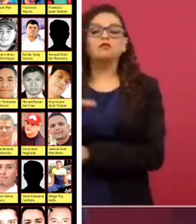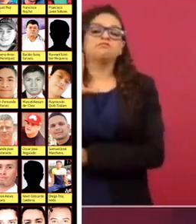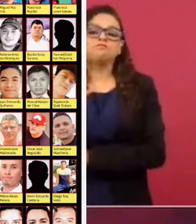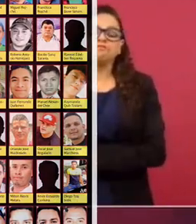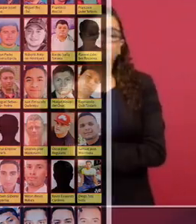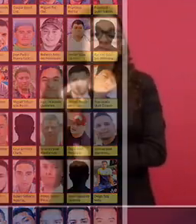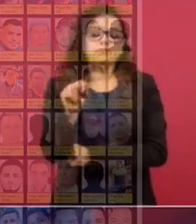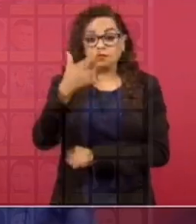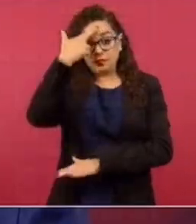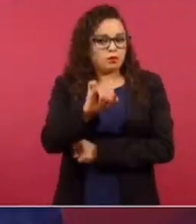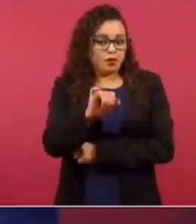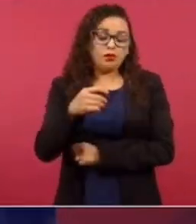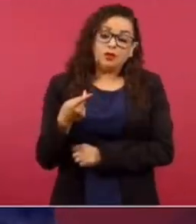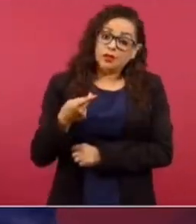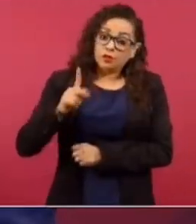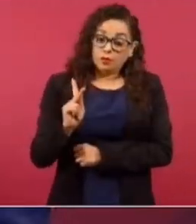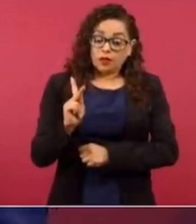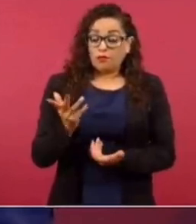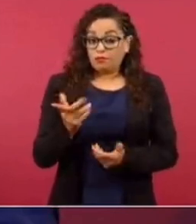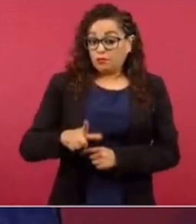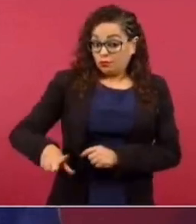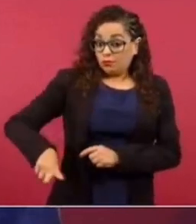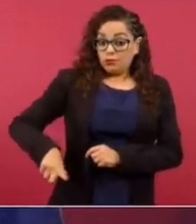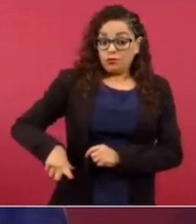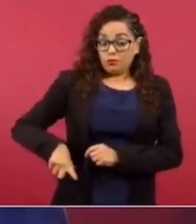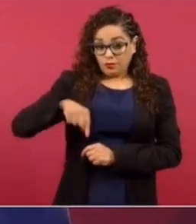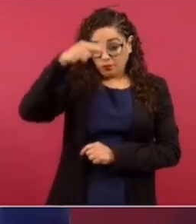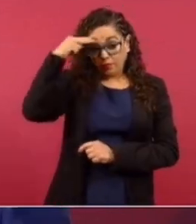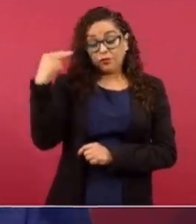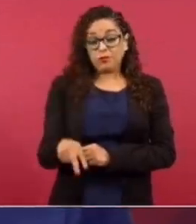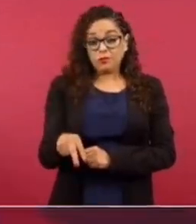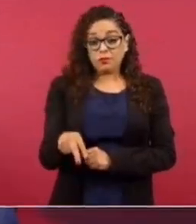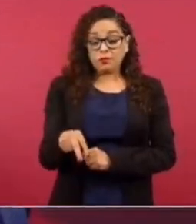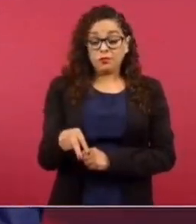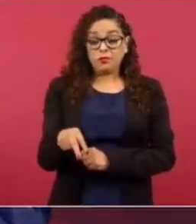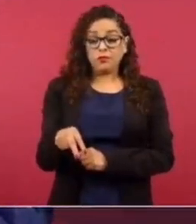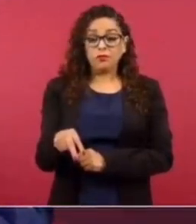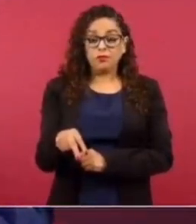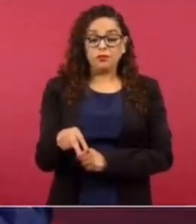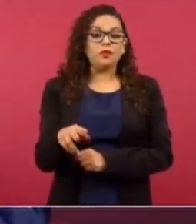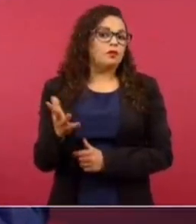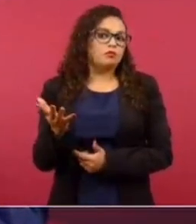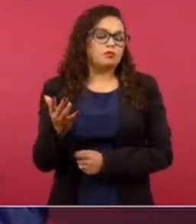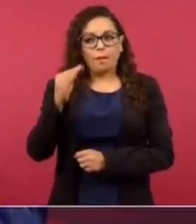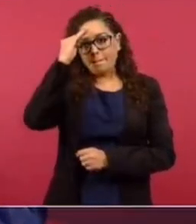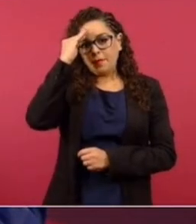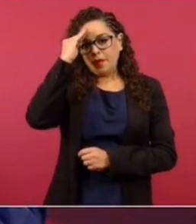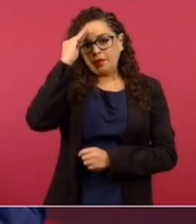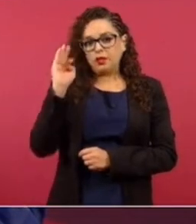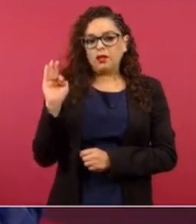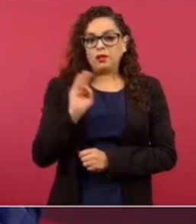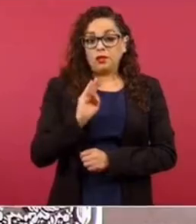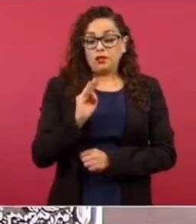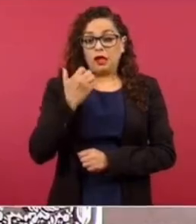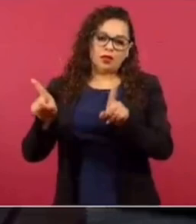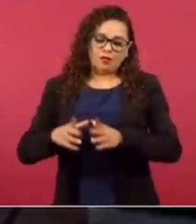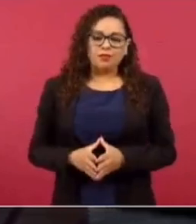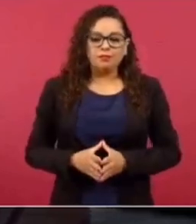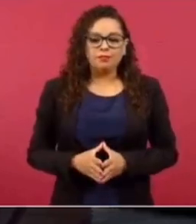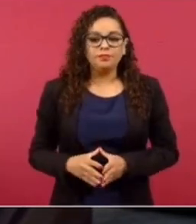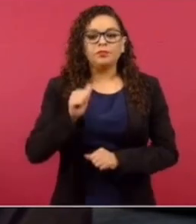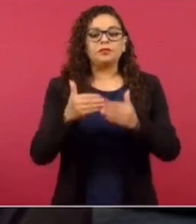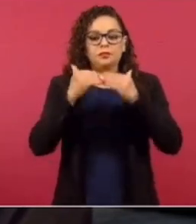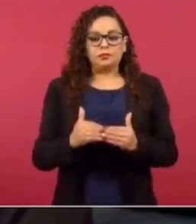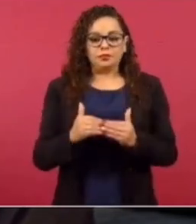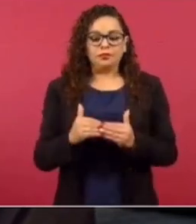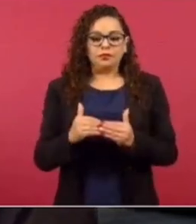violamos derechos humanos. El Estado mexicano no tiene como propósito violar derechos humanos. Preguntarle